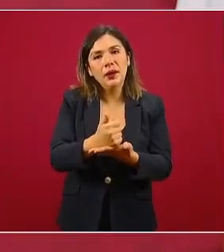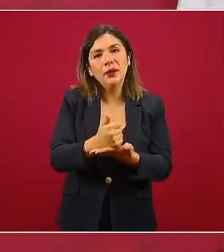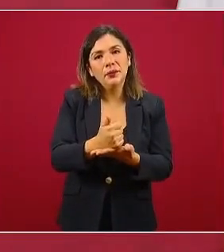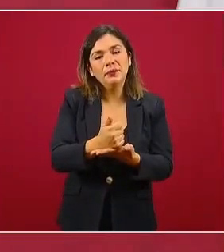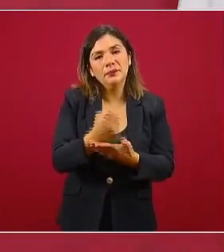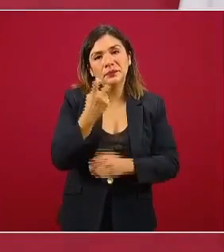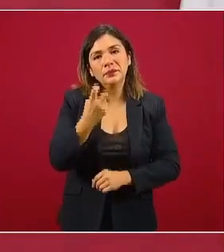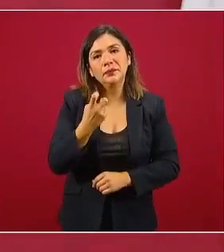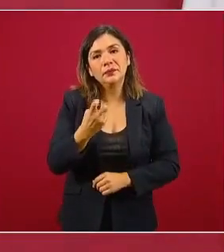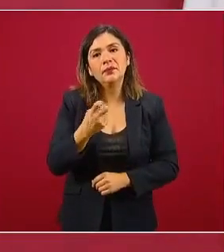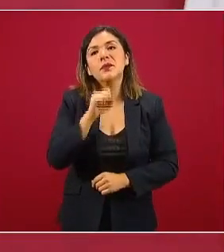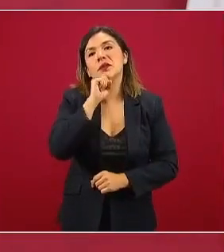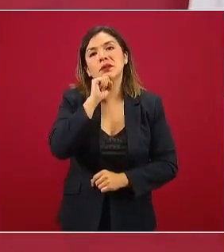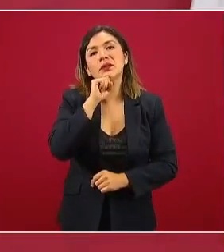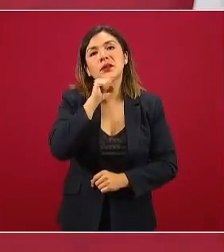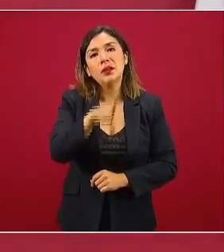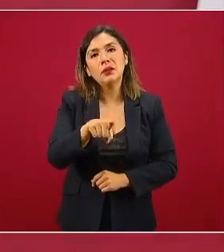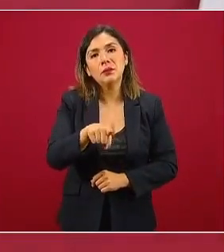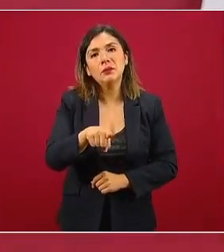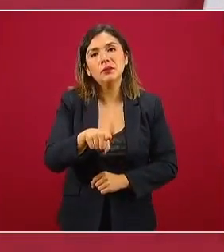¿sí?, también